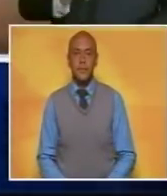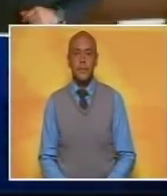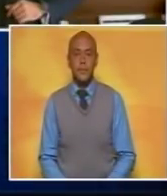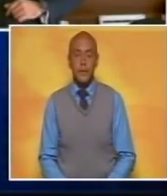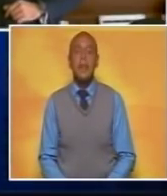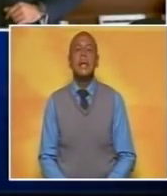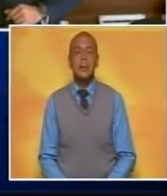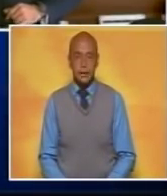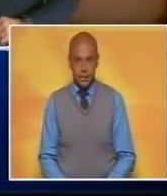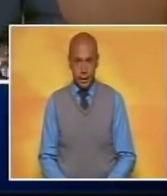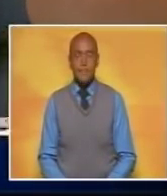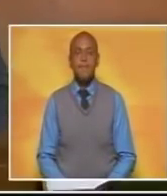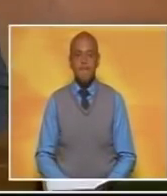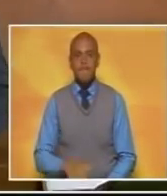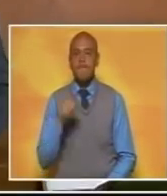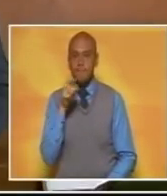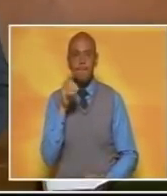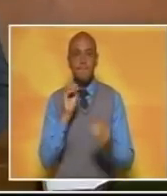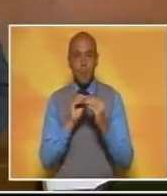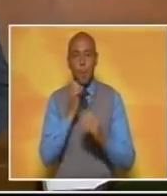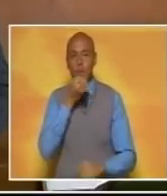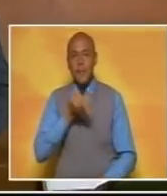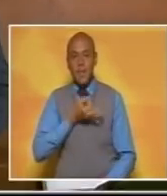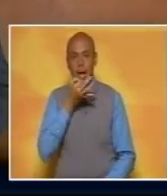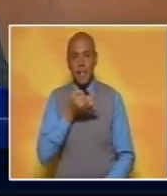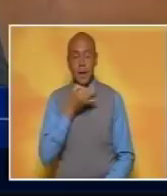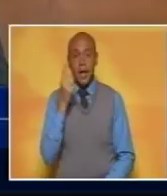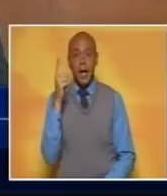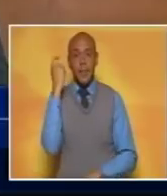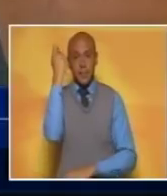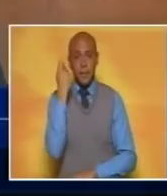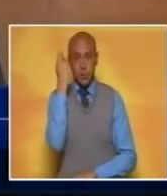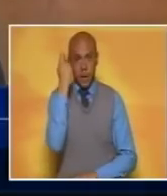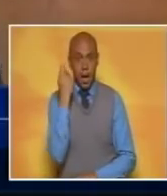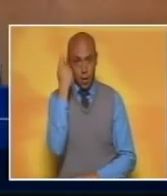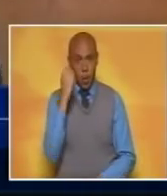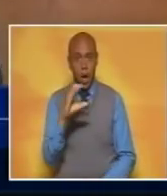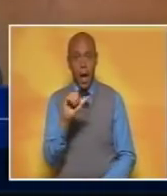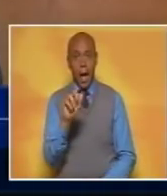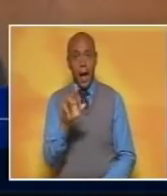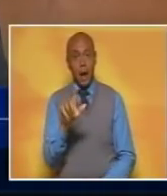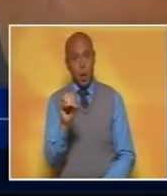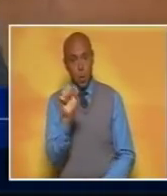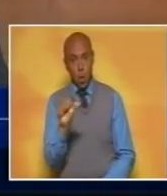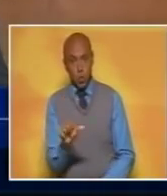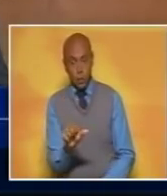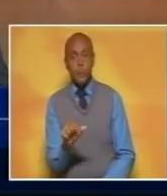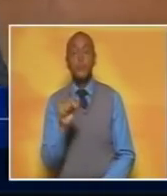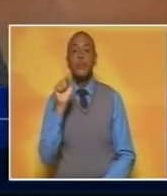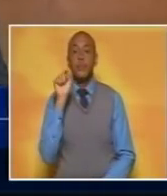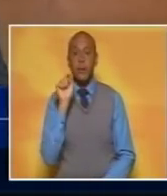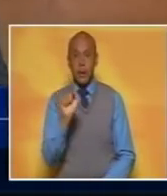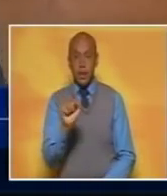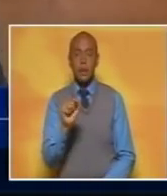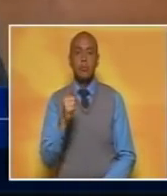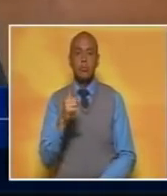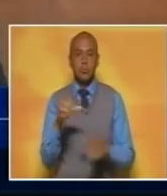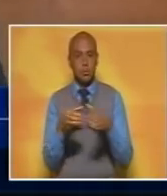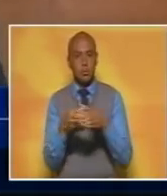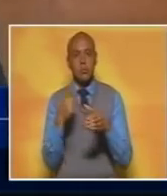Sí, así es. Gracias. Buenas tardes. El diputado Carlos Valero, integrante de esa instancia